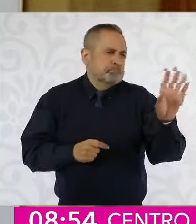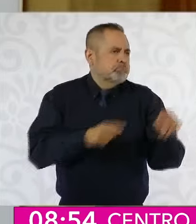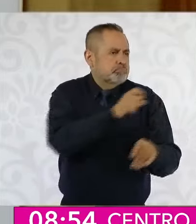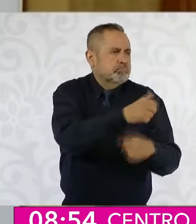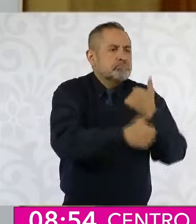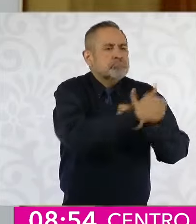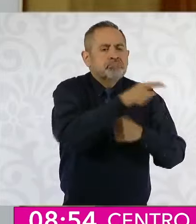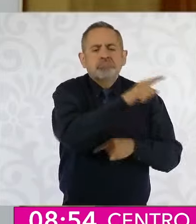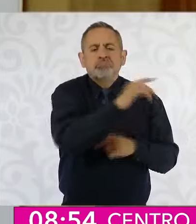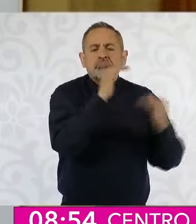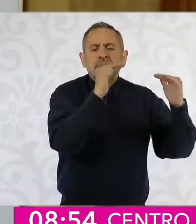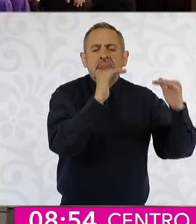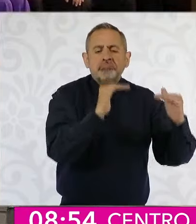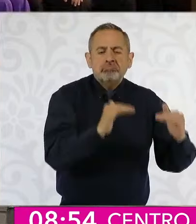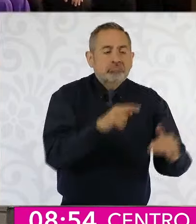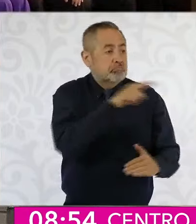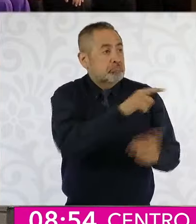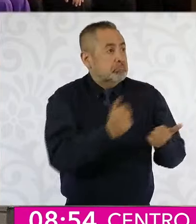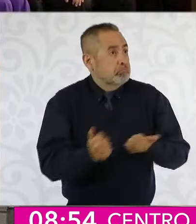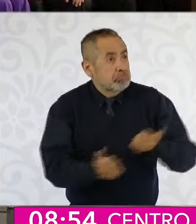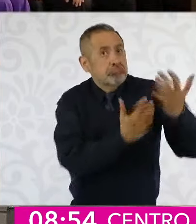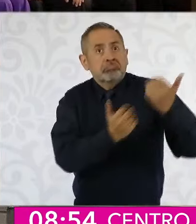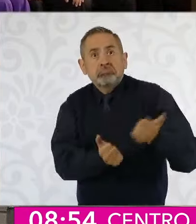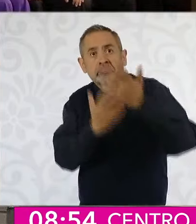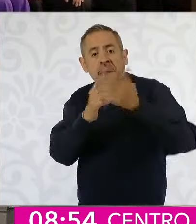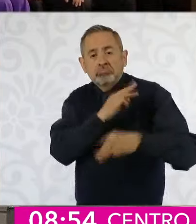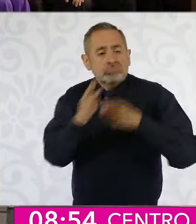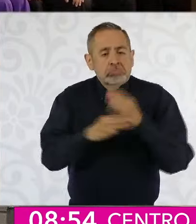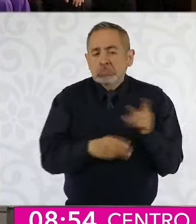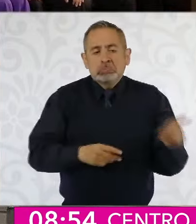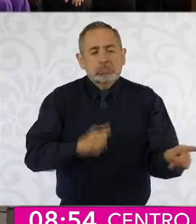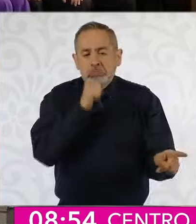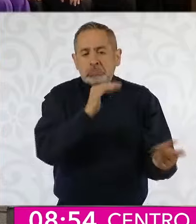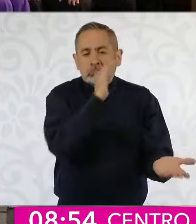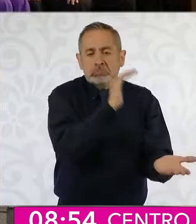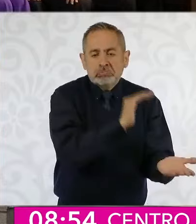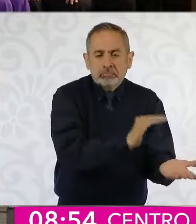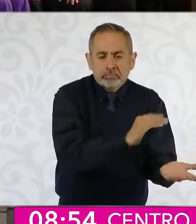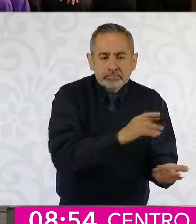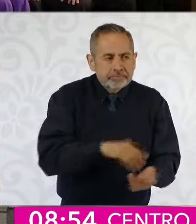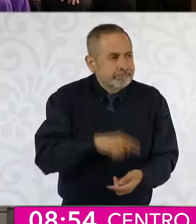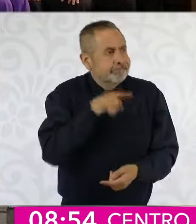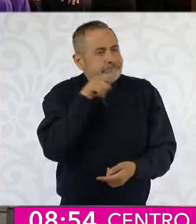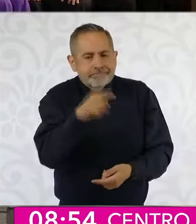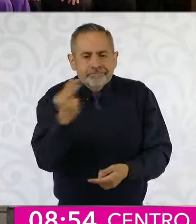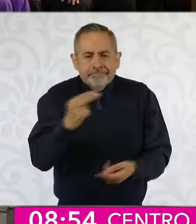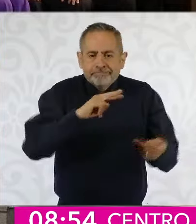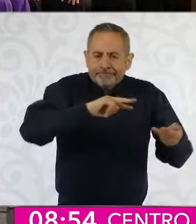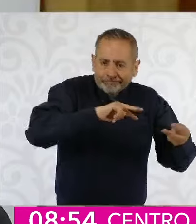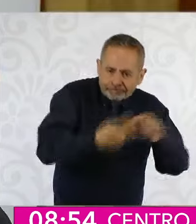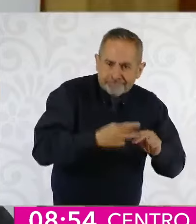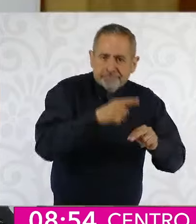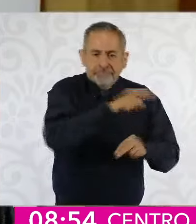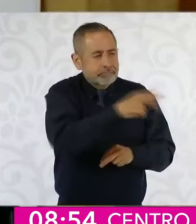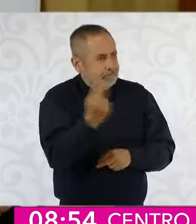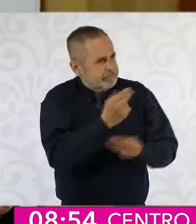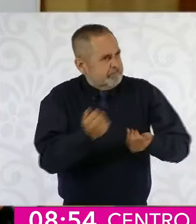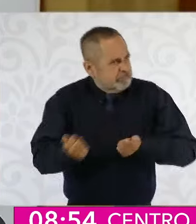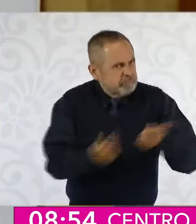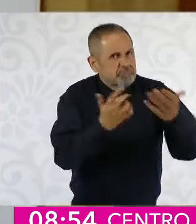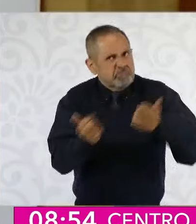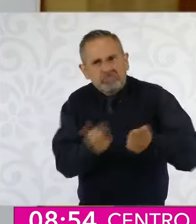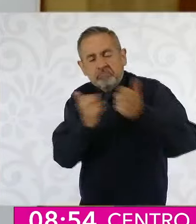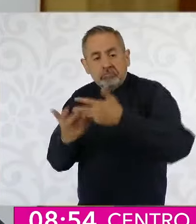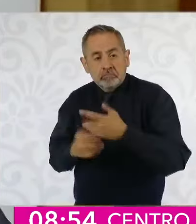Estados Unidos en sus exportaciones hacia el mundo, que lo que necesita es al revés, porque cuando vemos el efecto